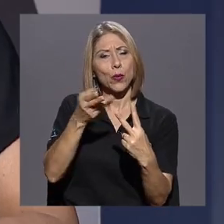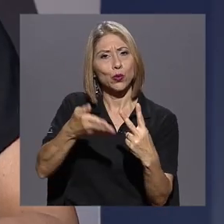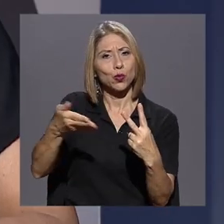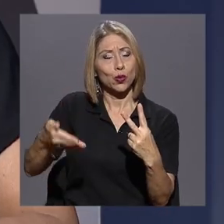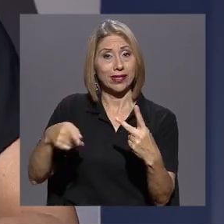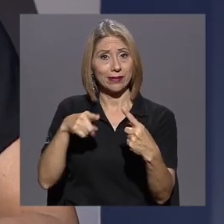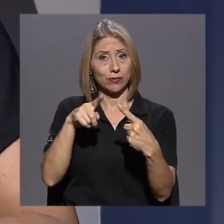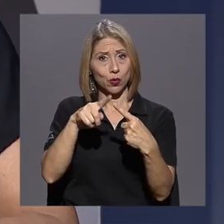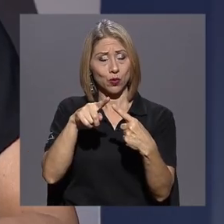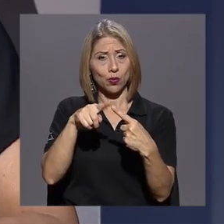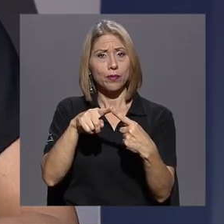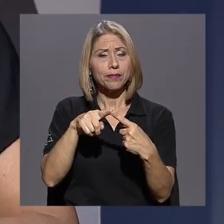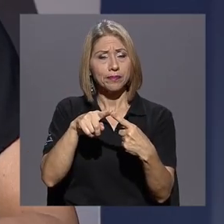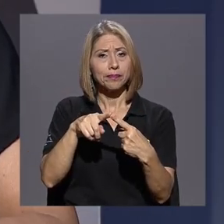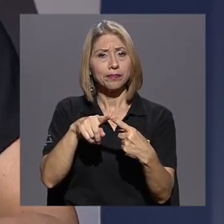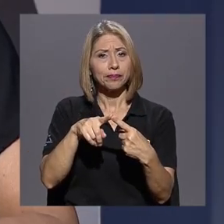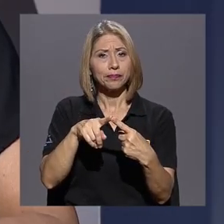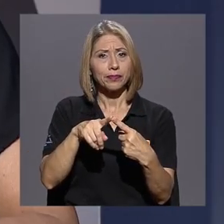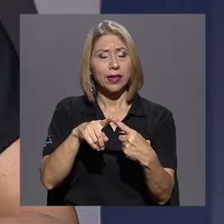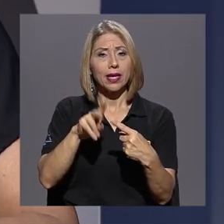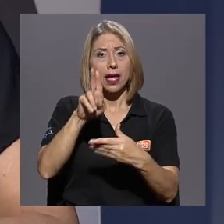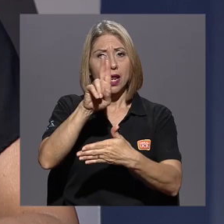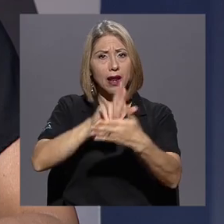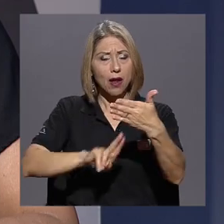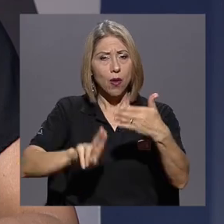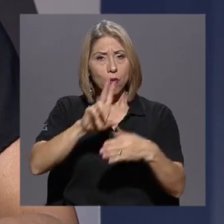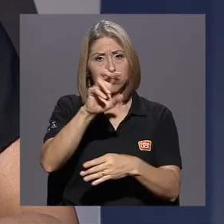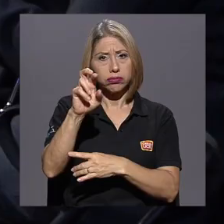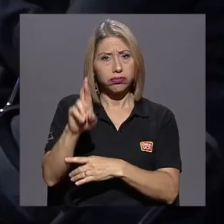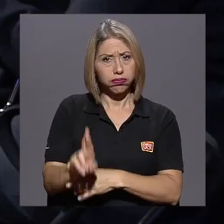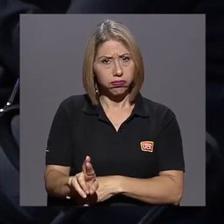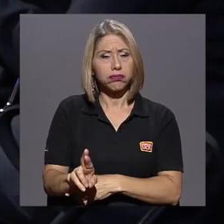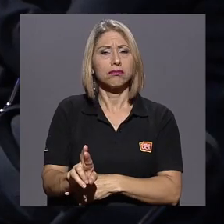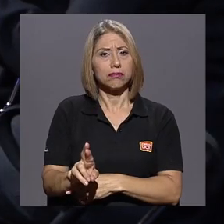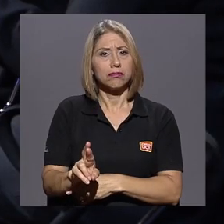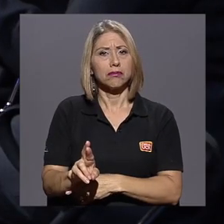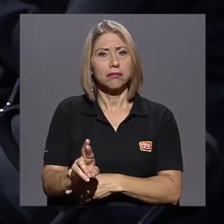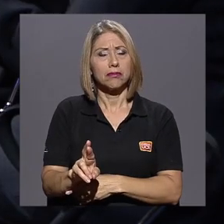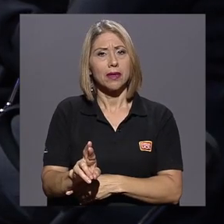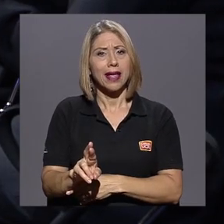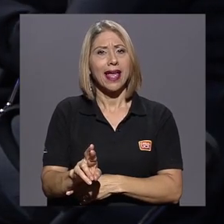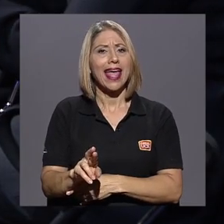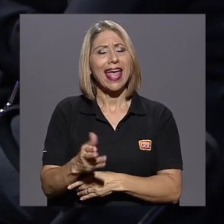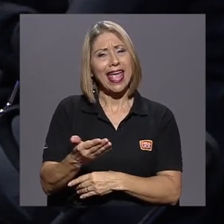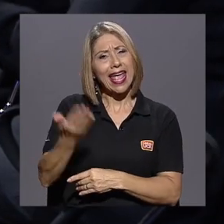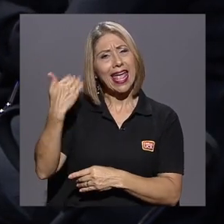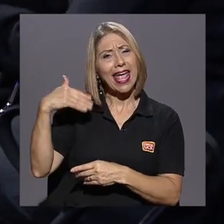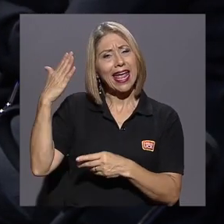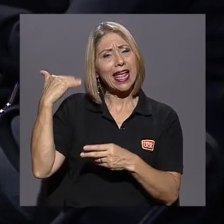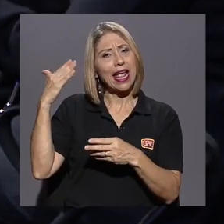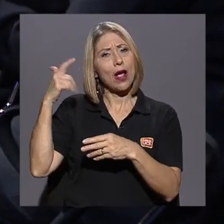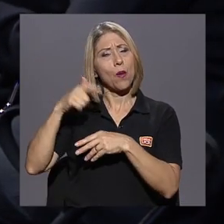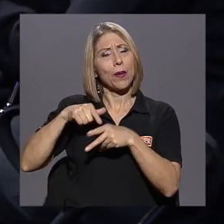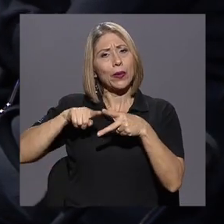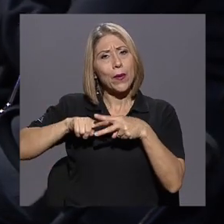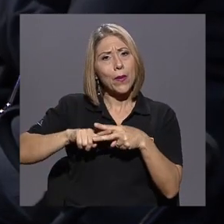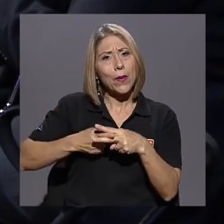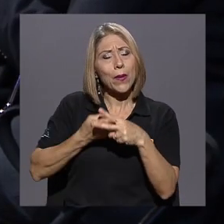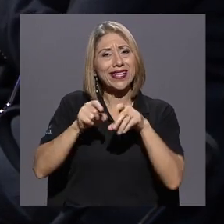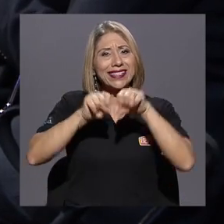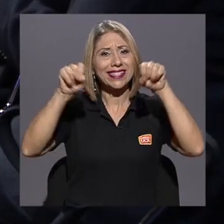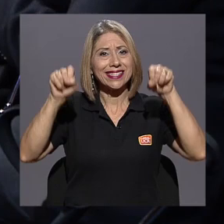subrayaría. Una primera, que la Universidad de Costa Rica estaba arrancando su sistema de